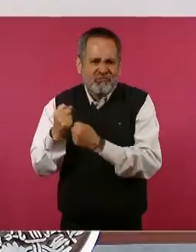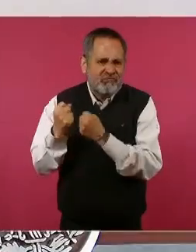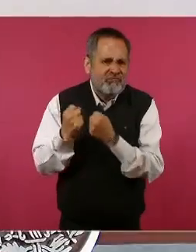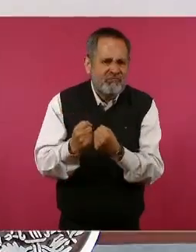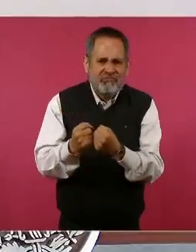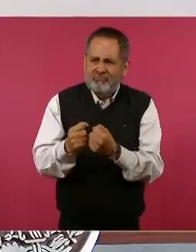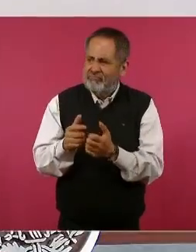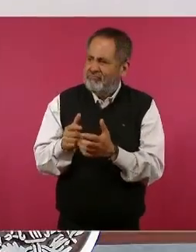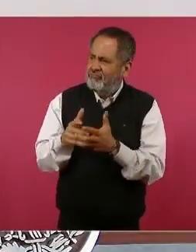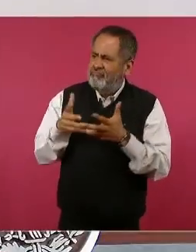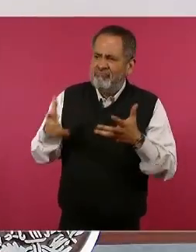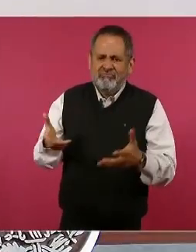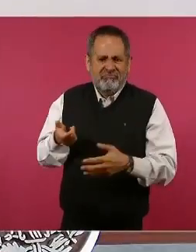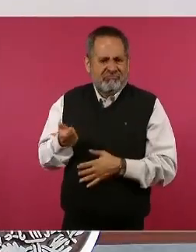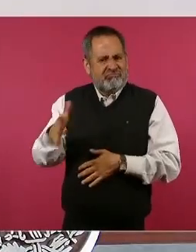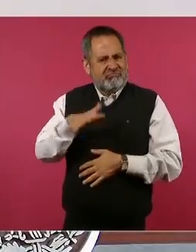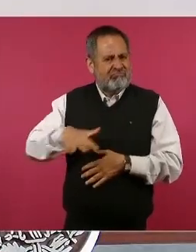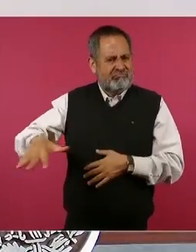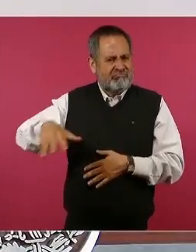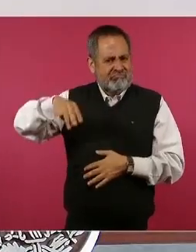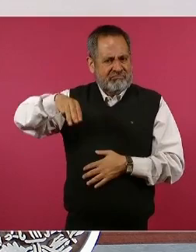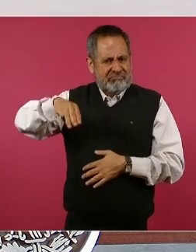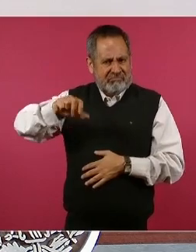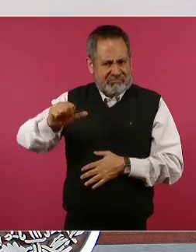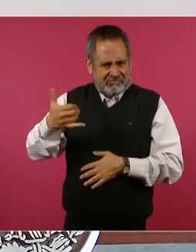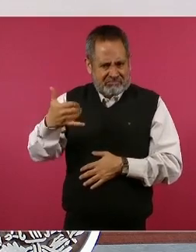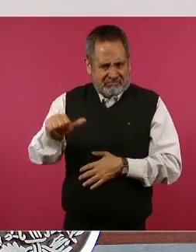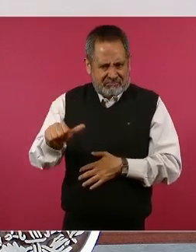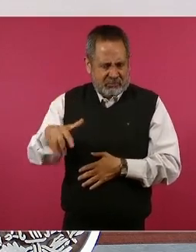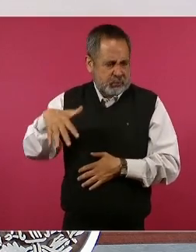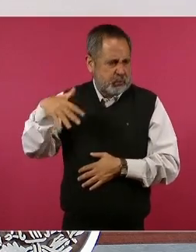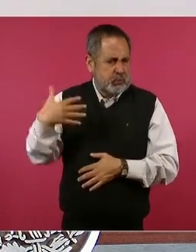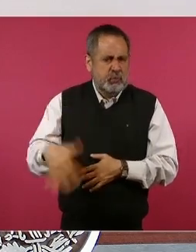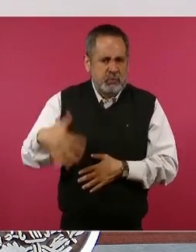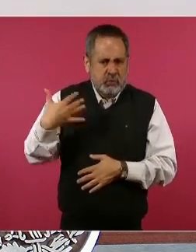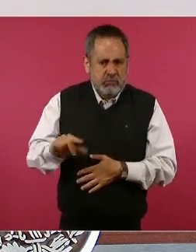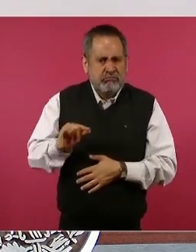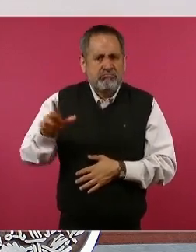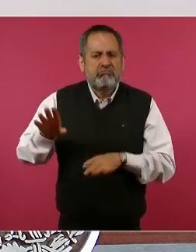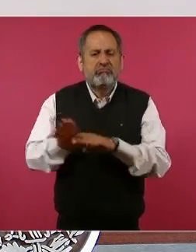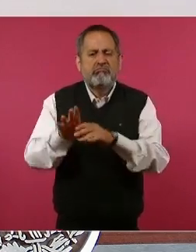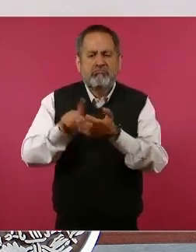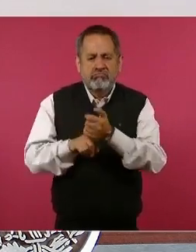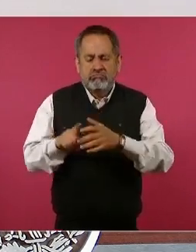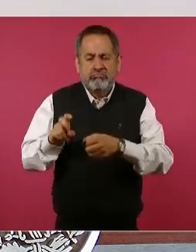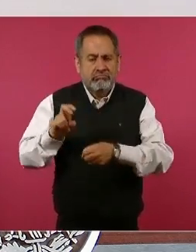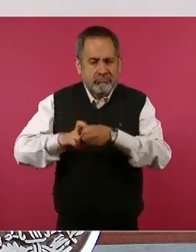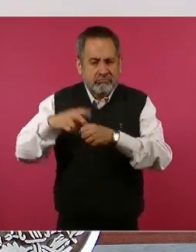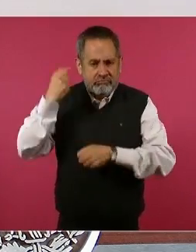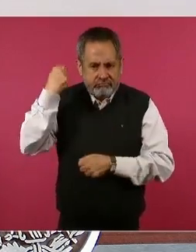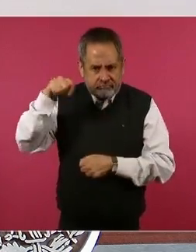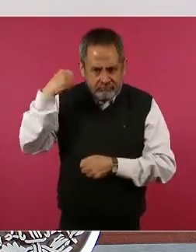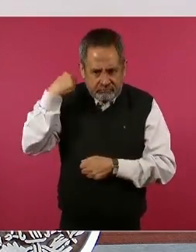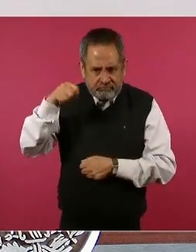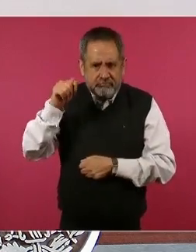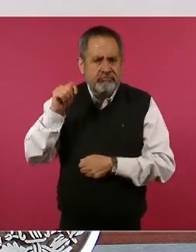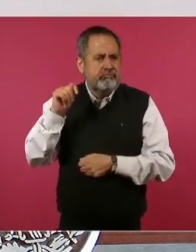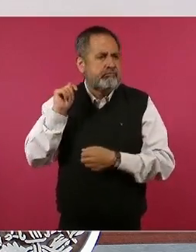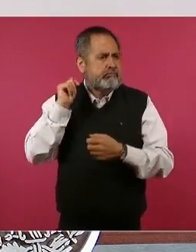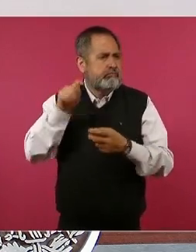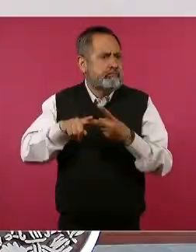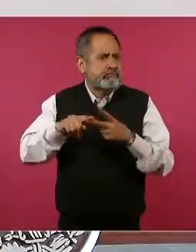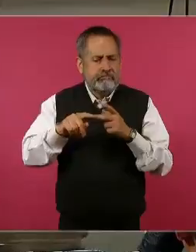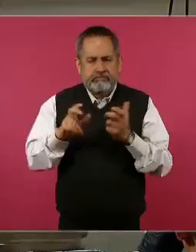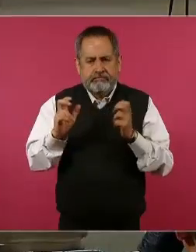de la gran civilización maya que floreció en los estados de Tabasco,